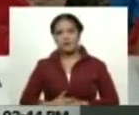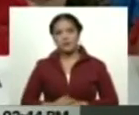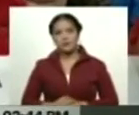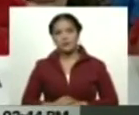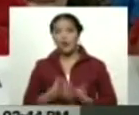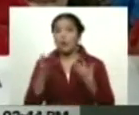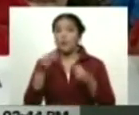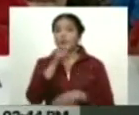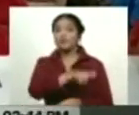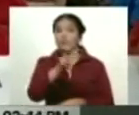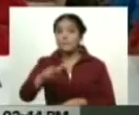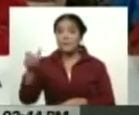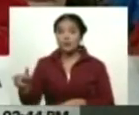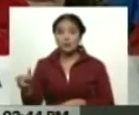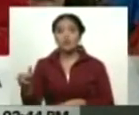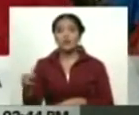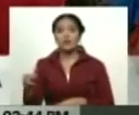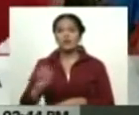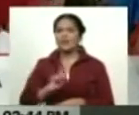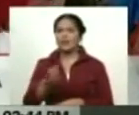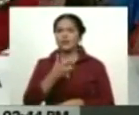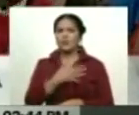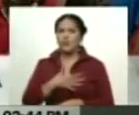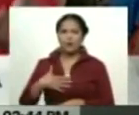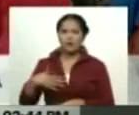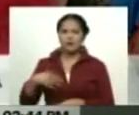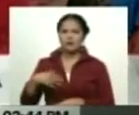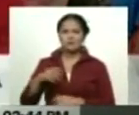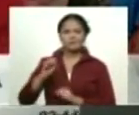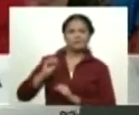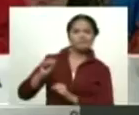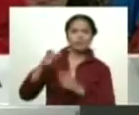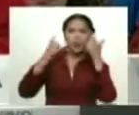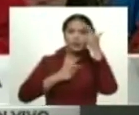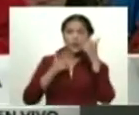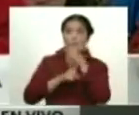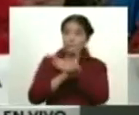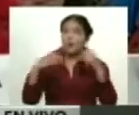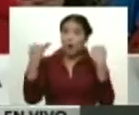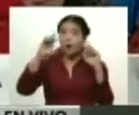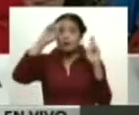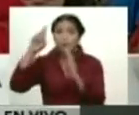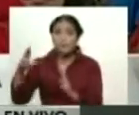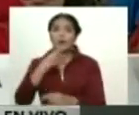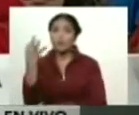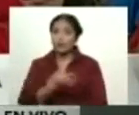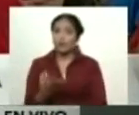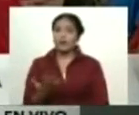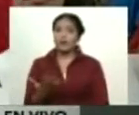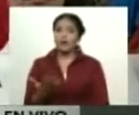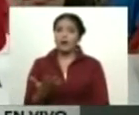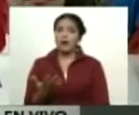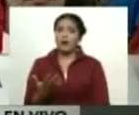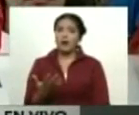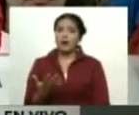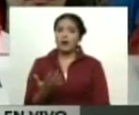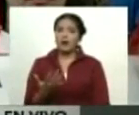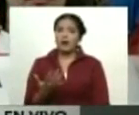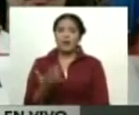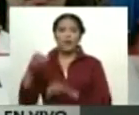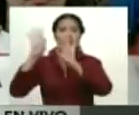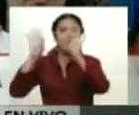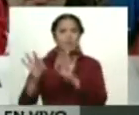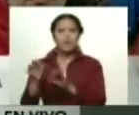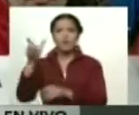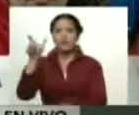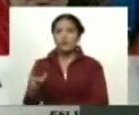Mucha gente que fue adversaria del comandante Chávez lo respeta sinceramente. Y respete, es una gran simbología